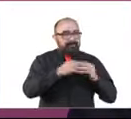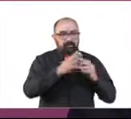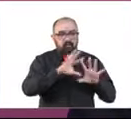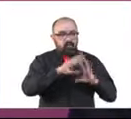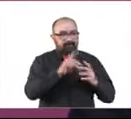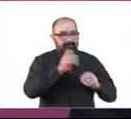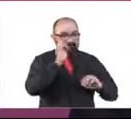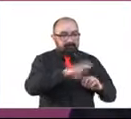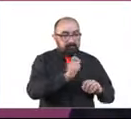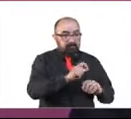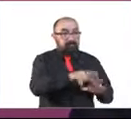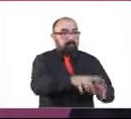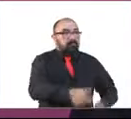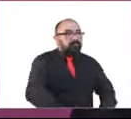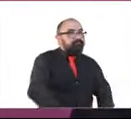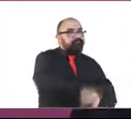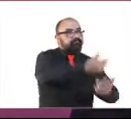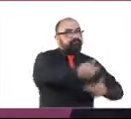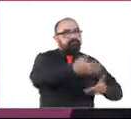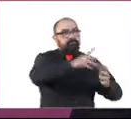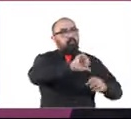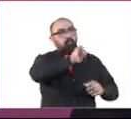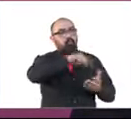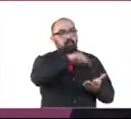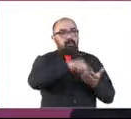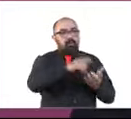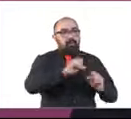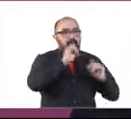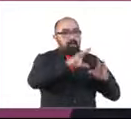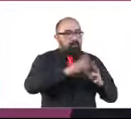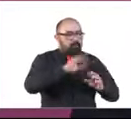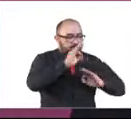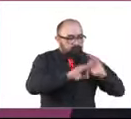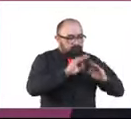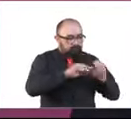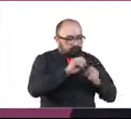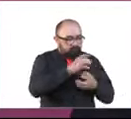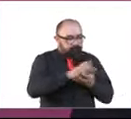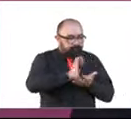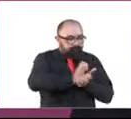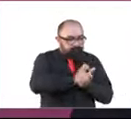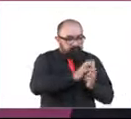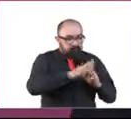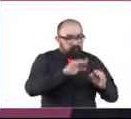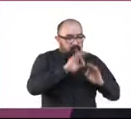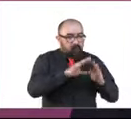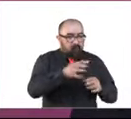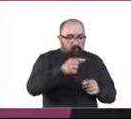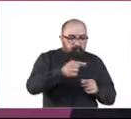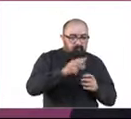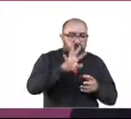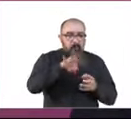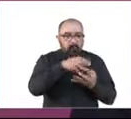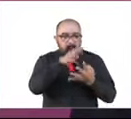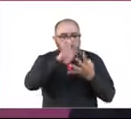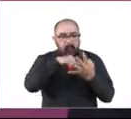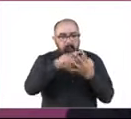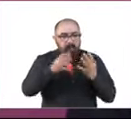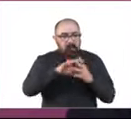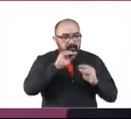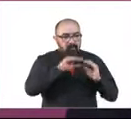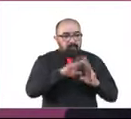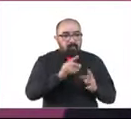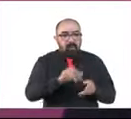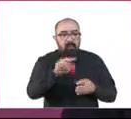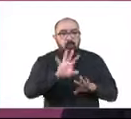nos permiten producir cuadritos de carbón vegetal que después pueden ser utilizados inclusive en carboeléctricas.